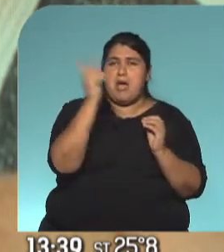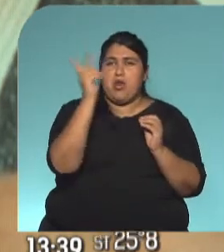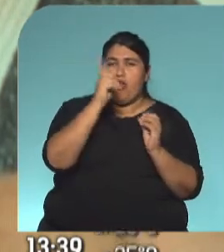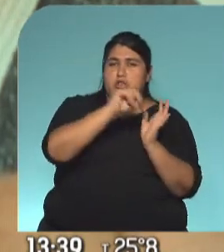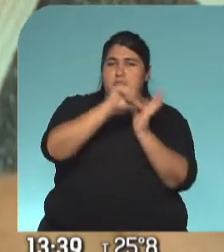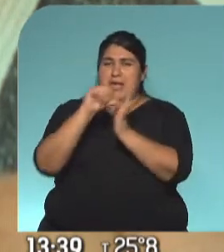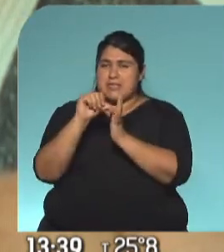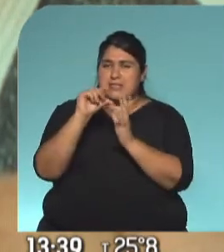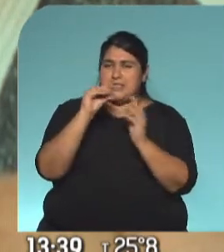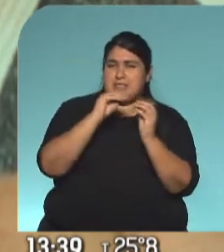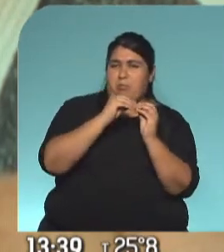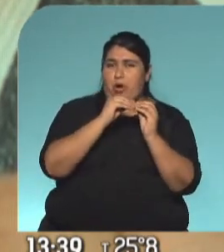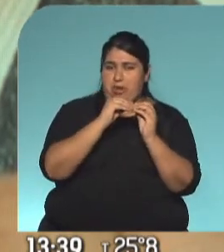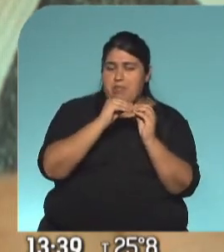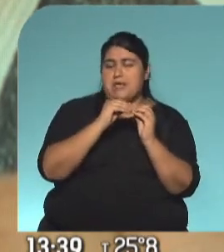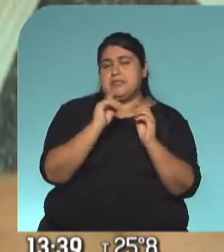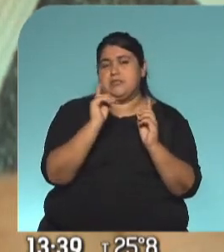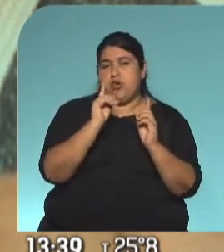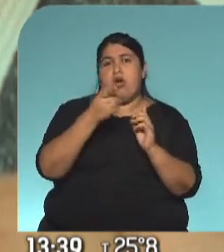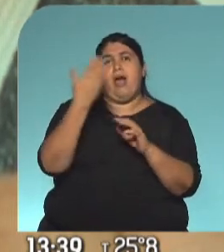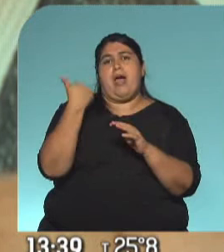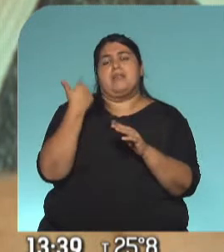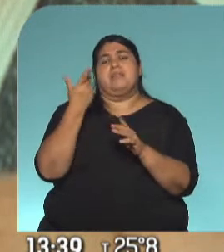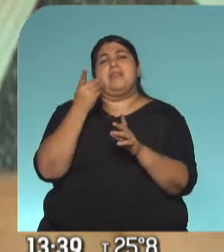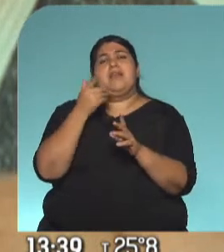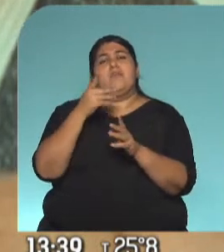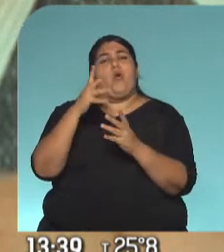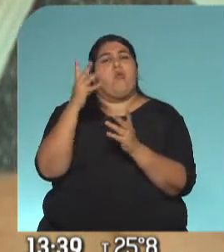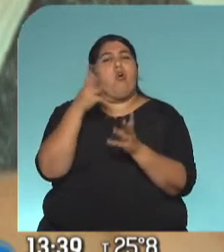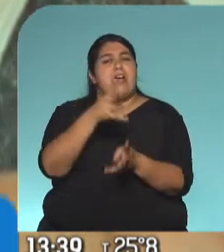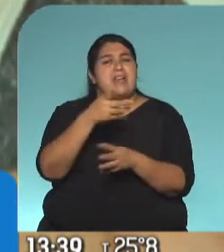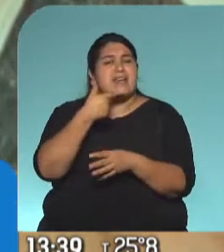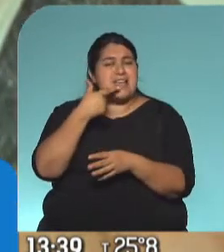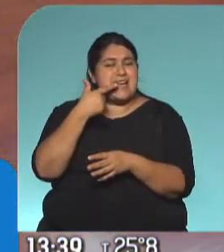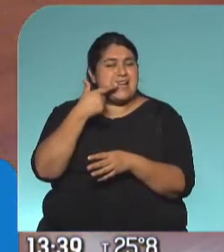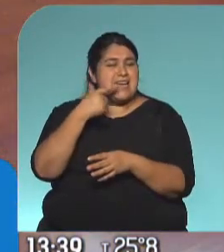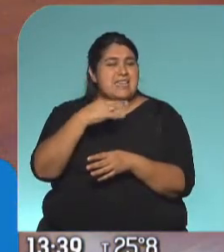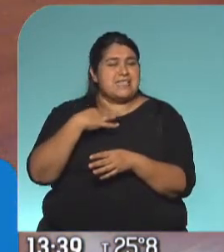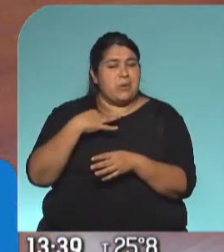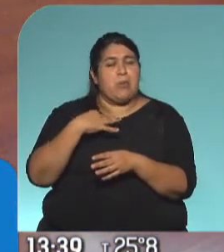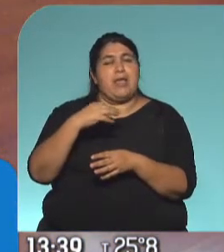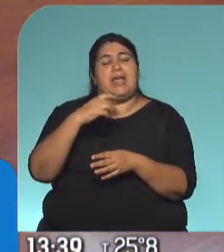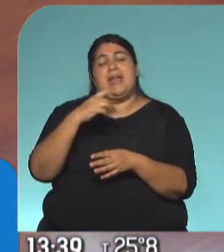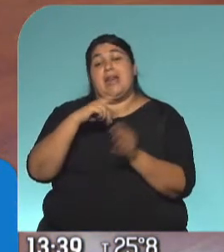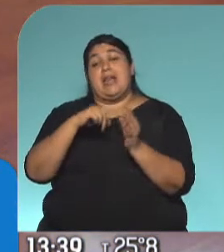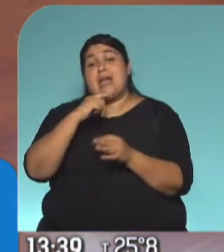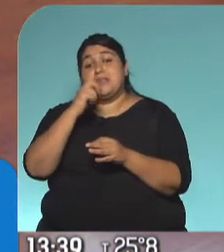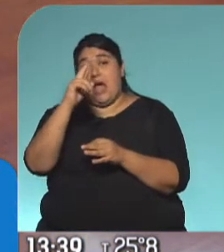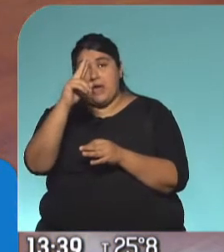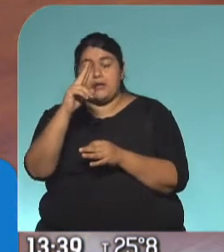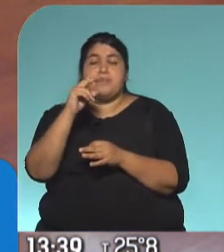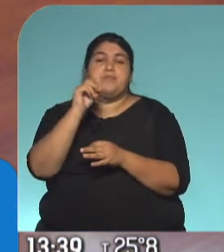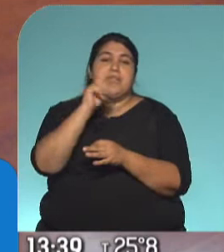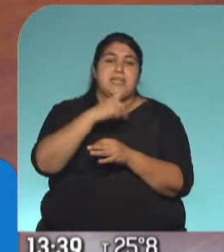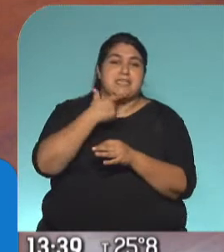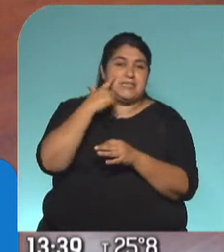países. Estamos hablando también, por ejemplo, de la guerra civil en Siria o el tema de Qatar, alguna de las condiciones también que le está poniendo el gobierno demócrata